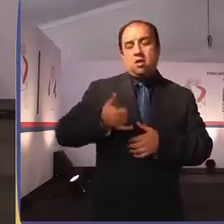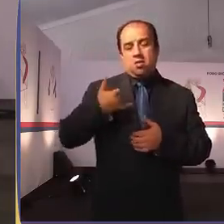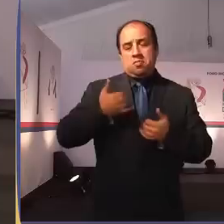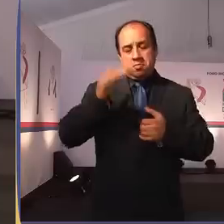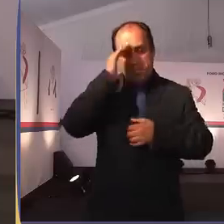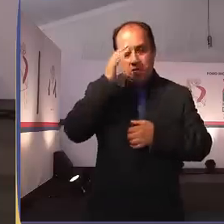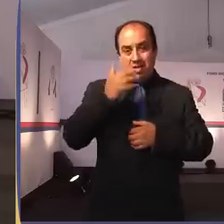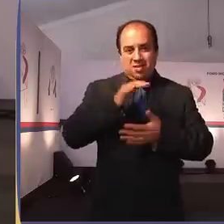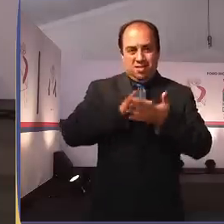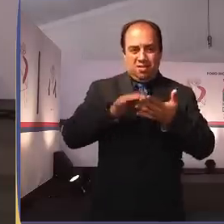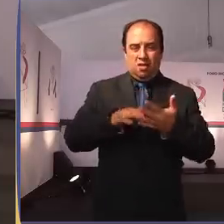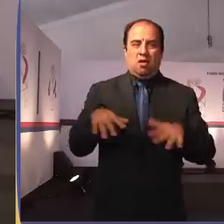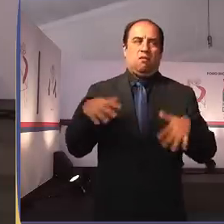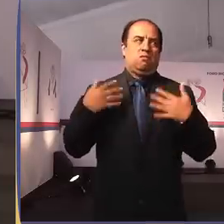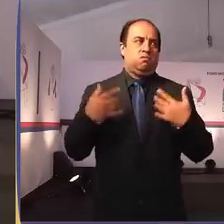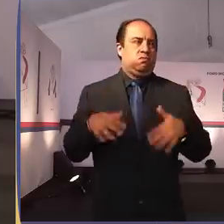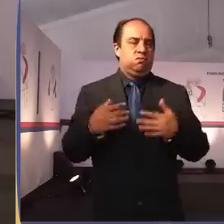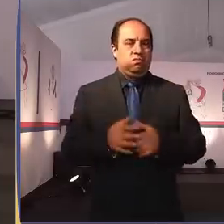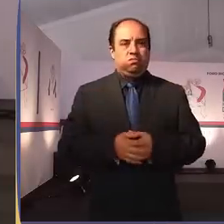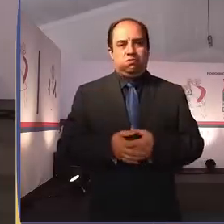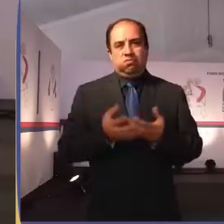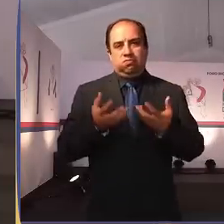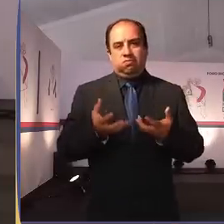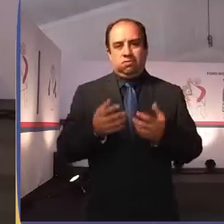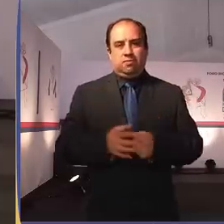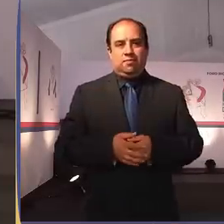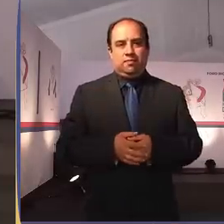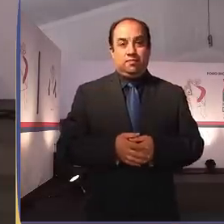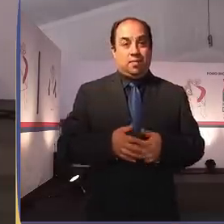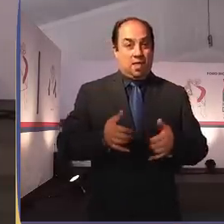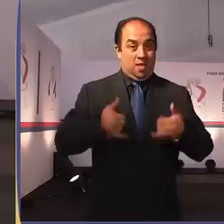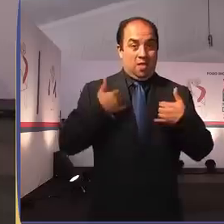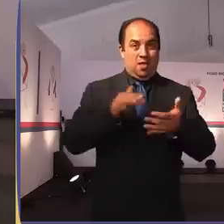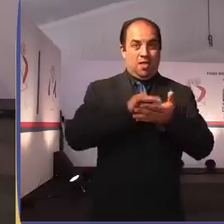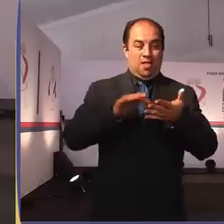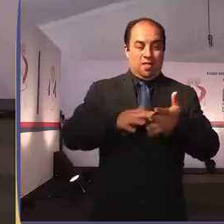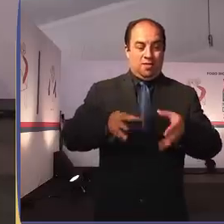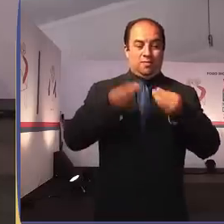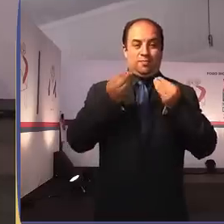No. El adolescente lee muchísimo.